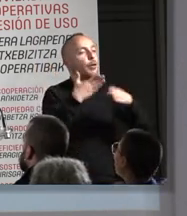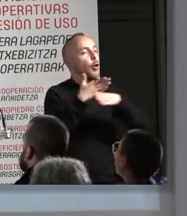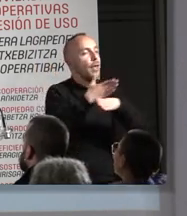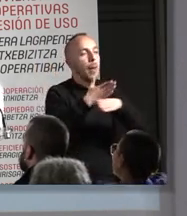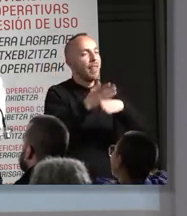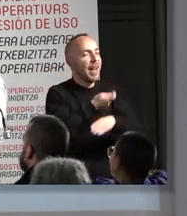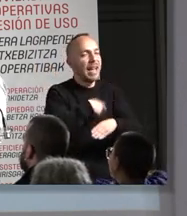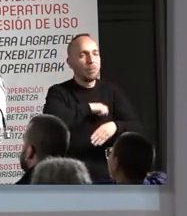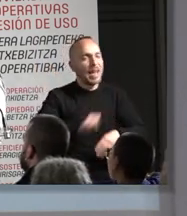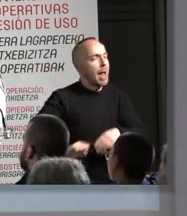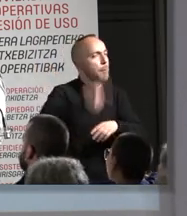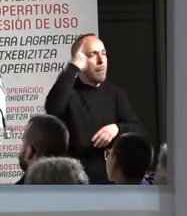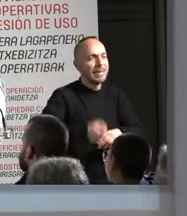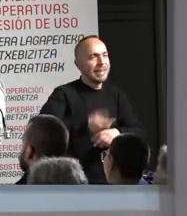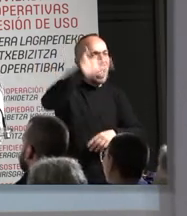ser.